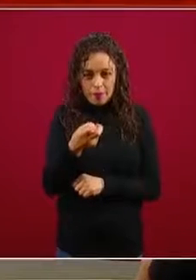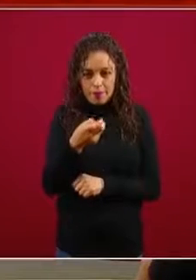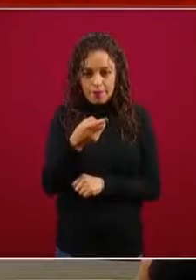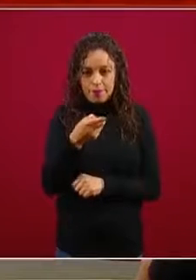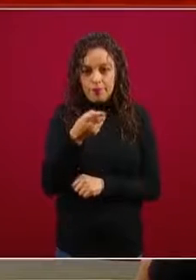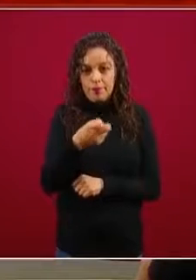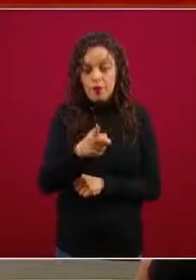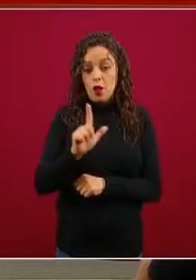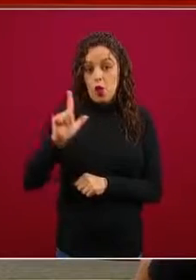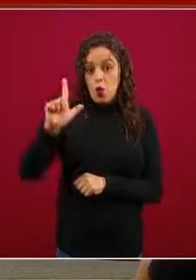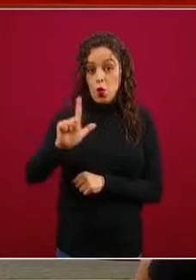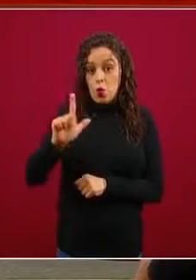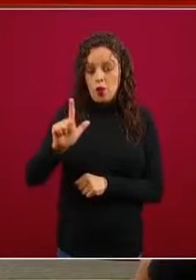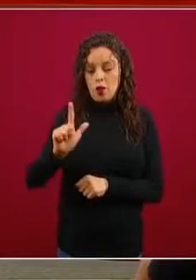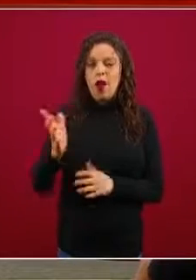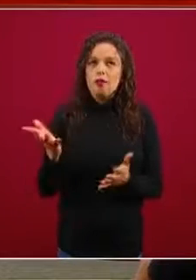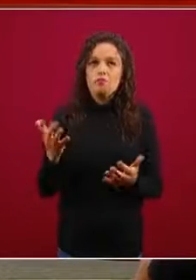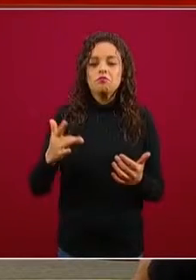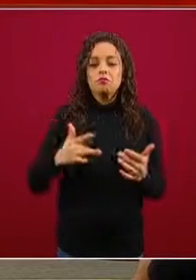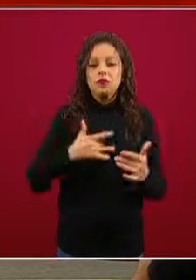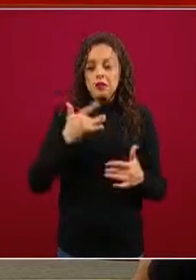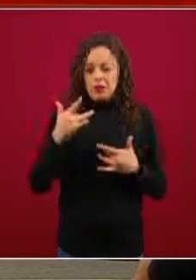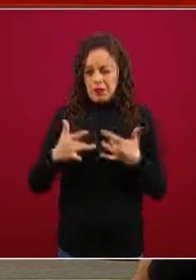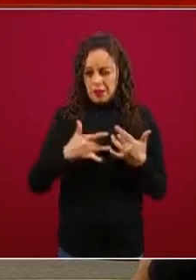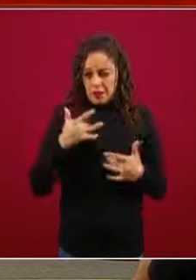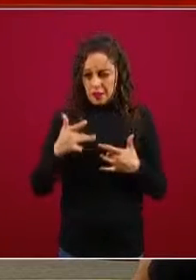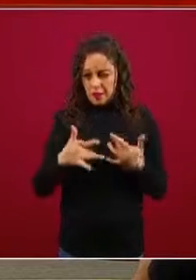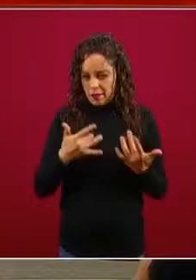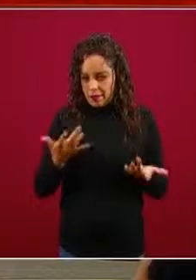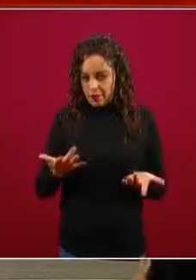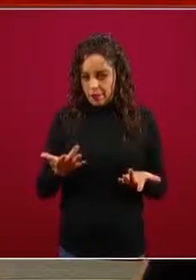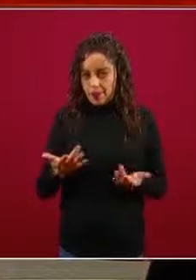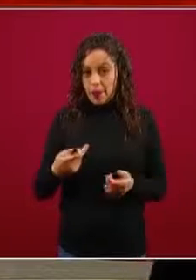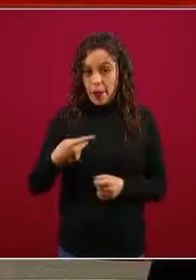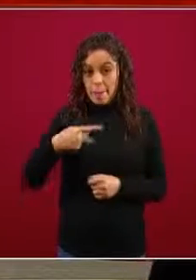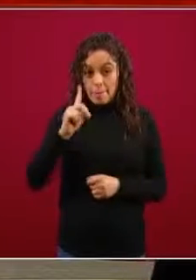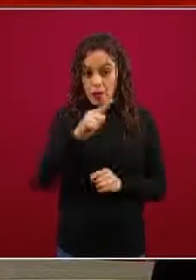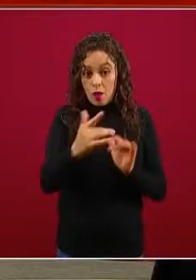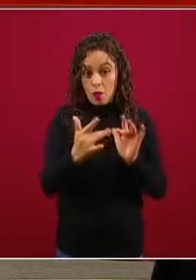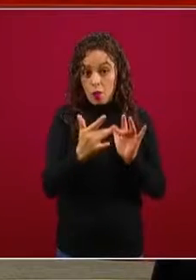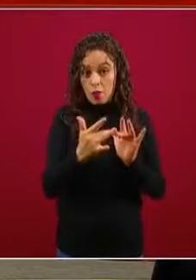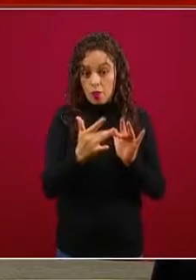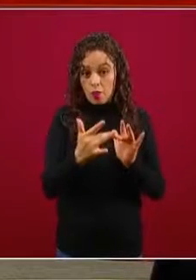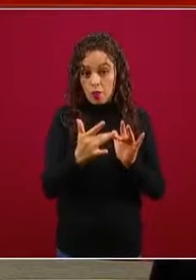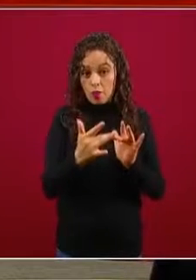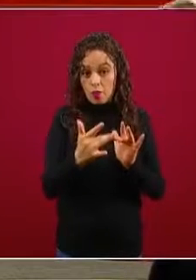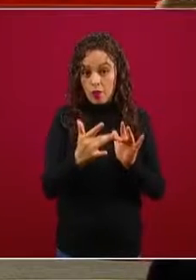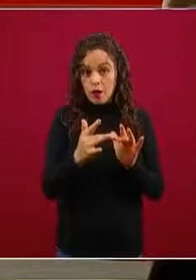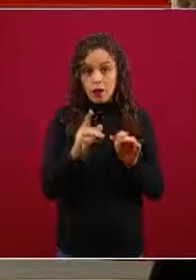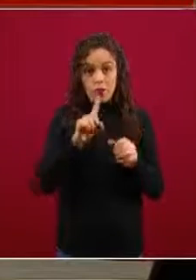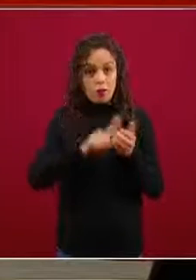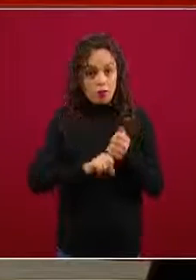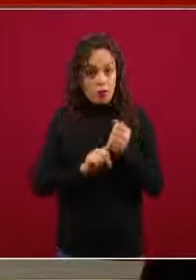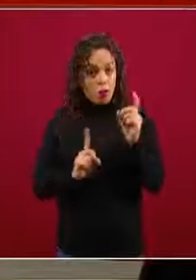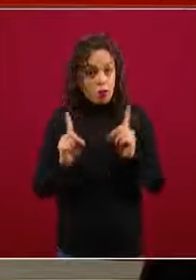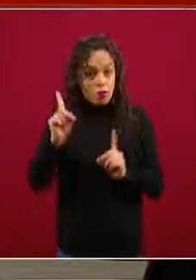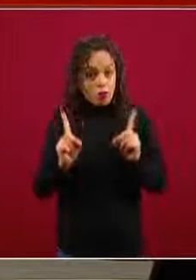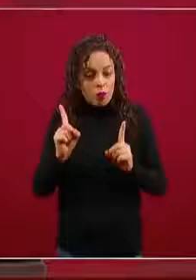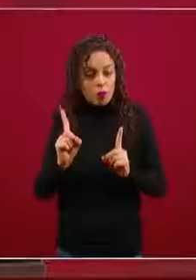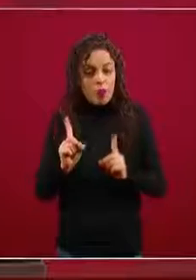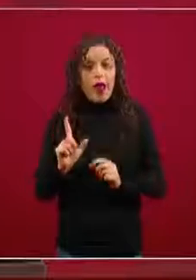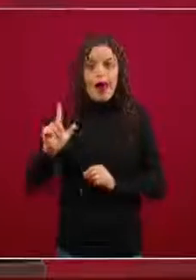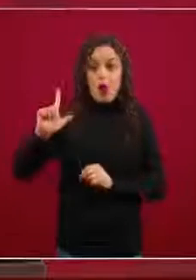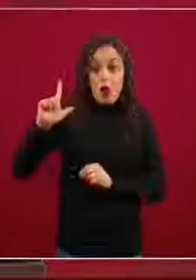nuestro el lunes tenía síntomas. El contacto de sospecha pudo haber ocurrido el lunes. Si a cualquier